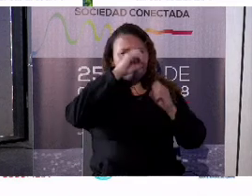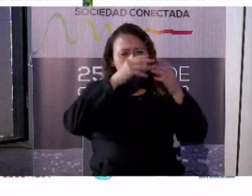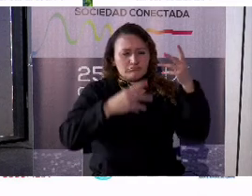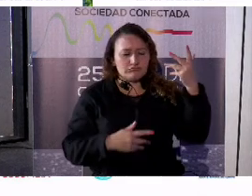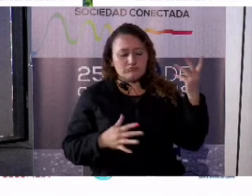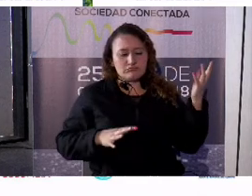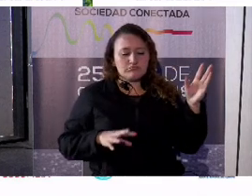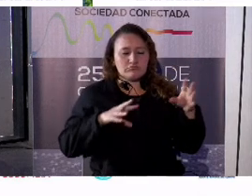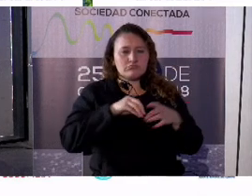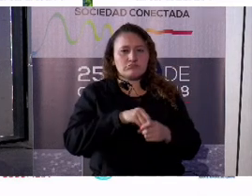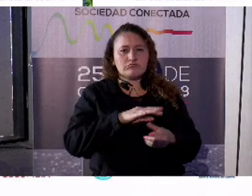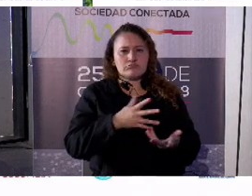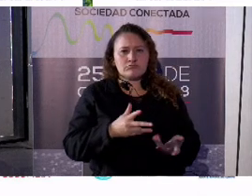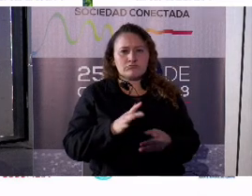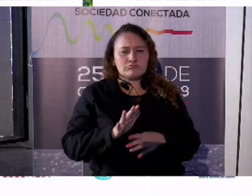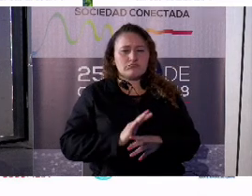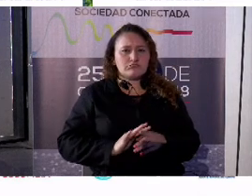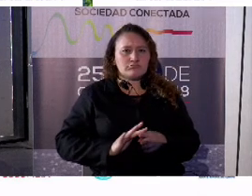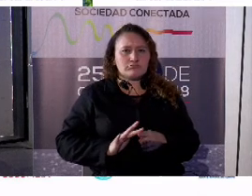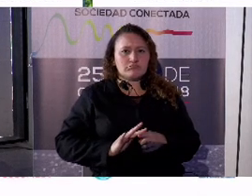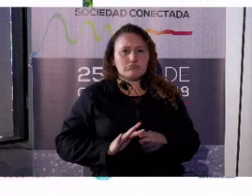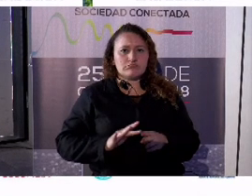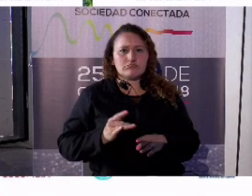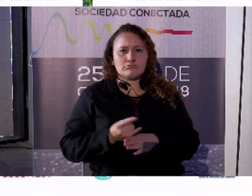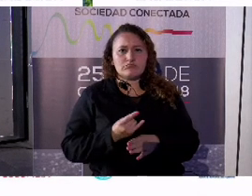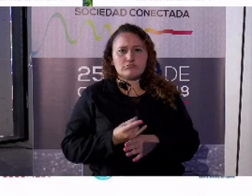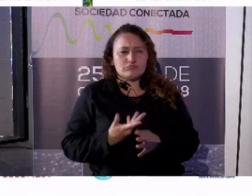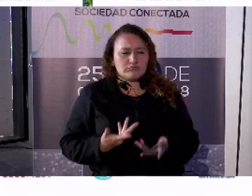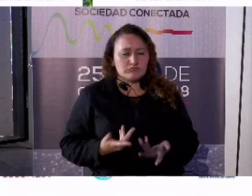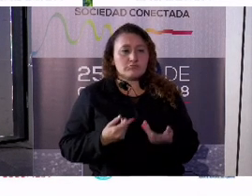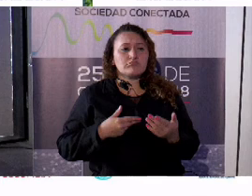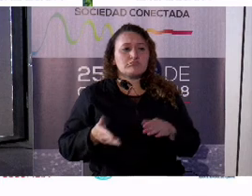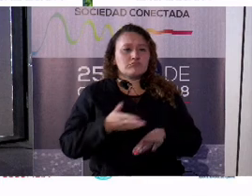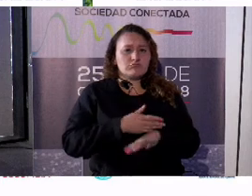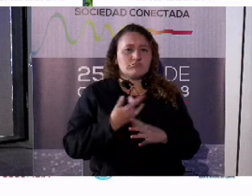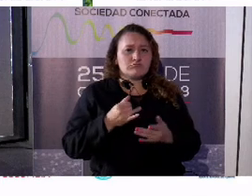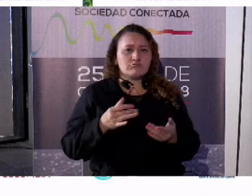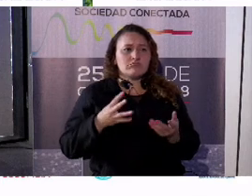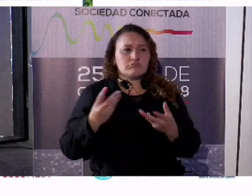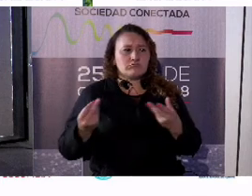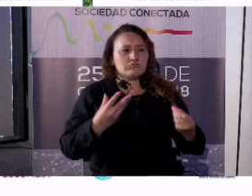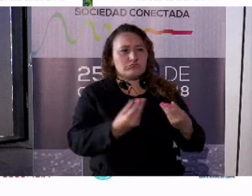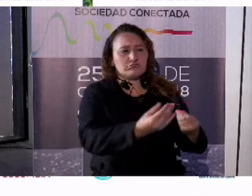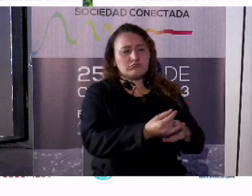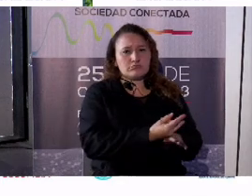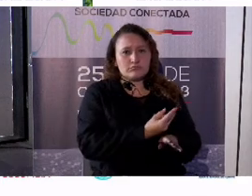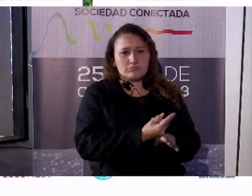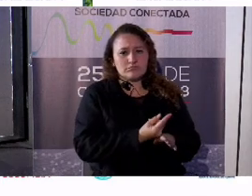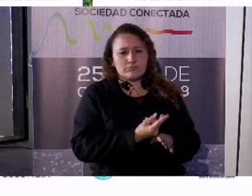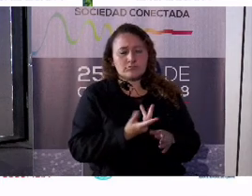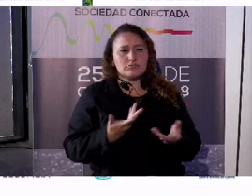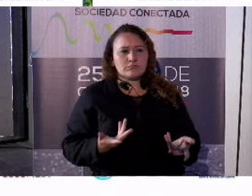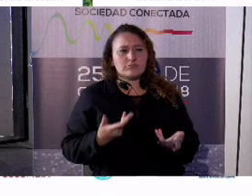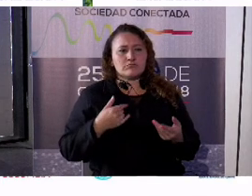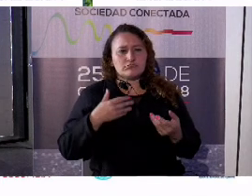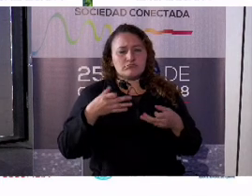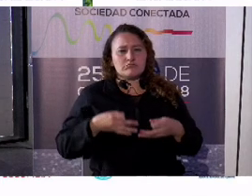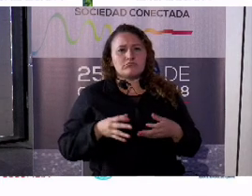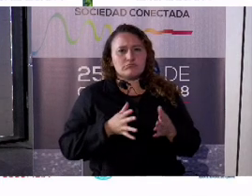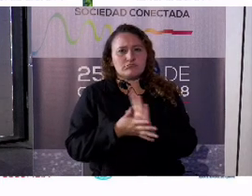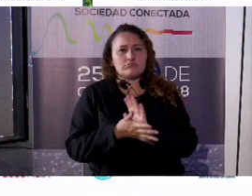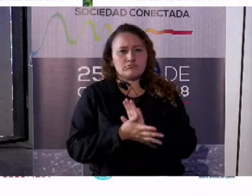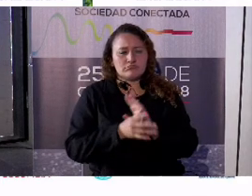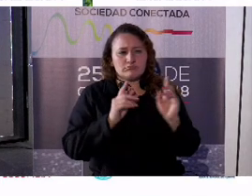uso Entonces ya hemos hablado suficiente sobre tipos de casos de uso voy a mencionar algunas experiencias concretas reales